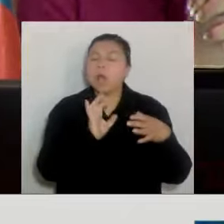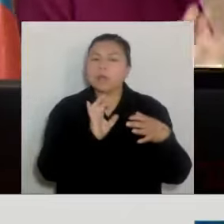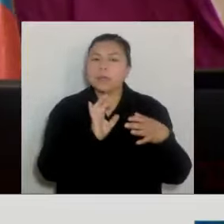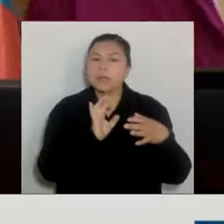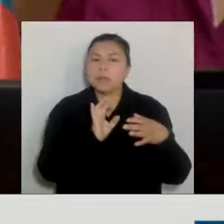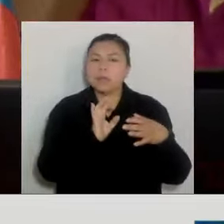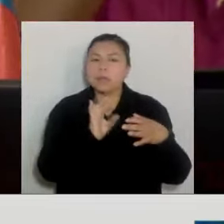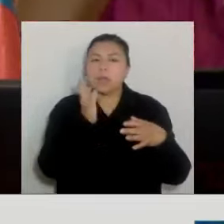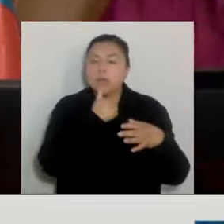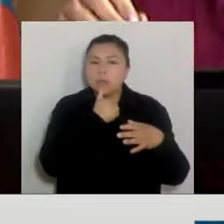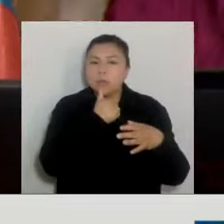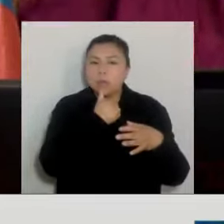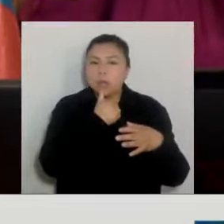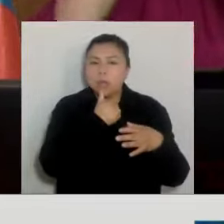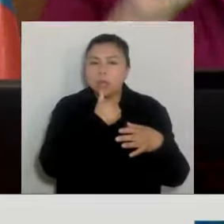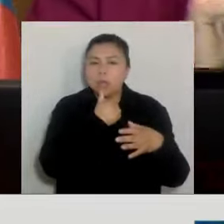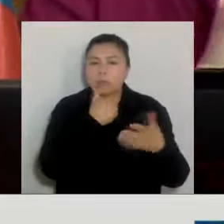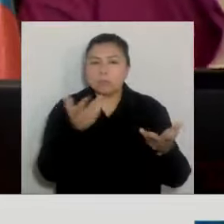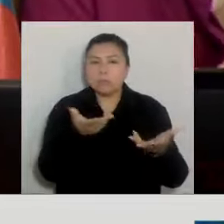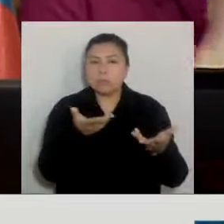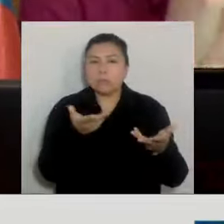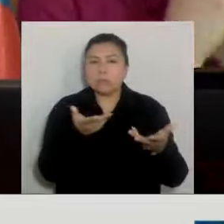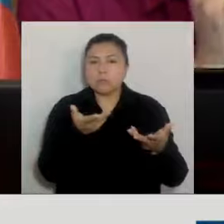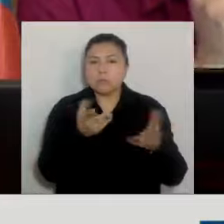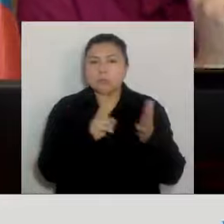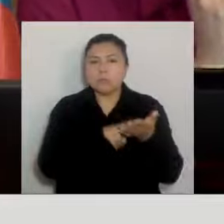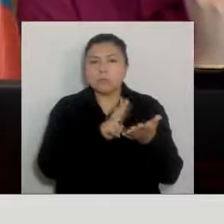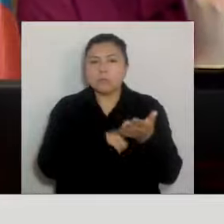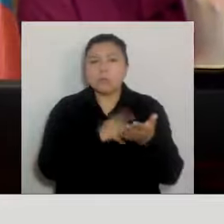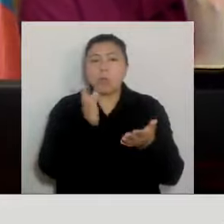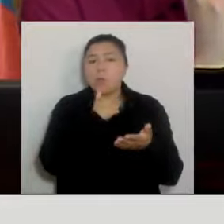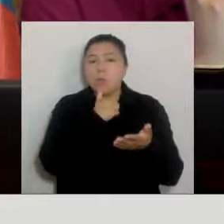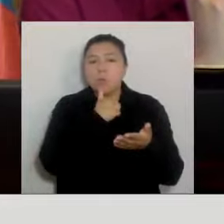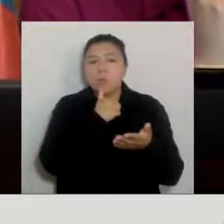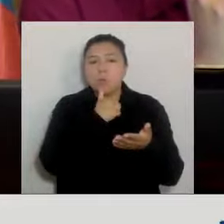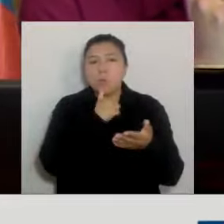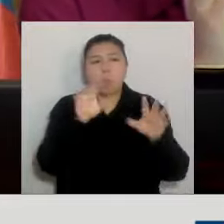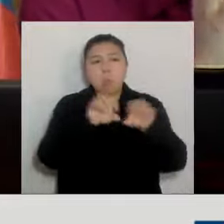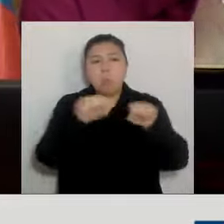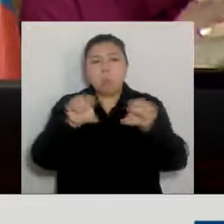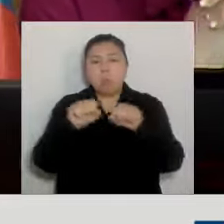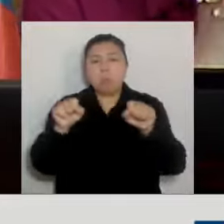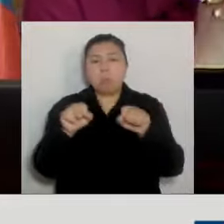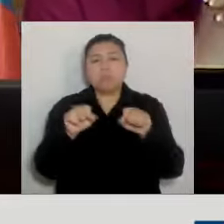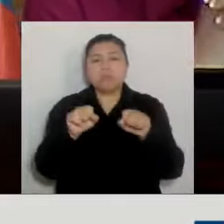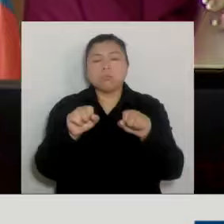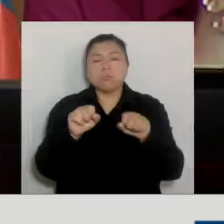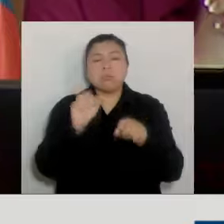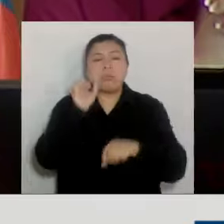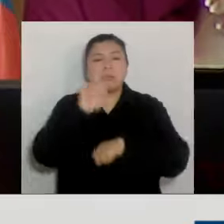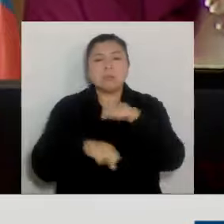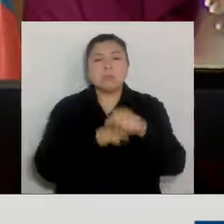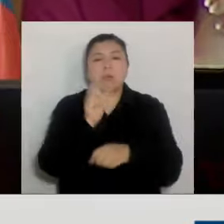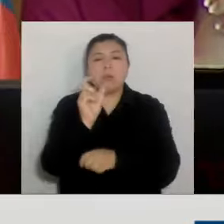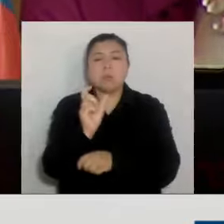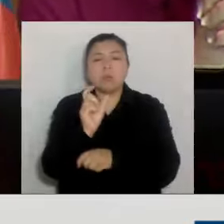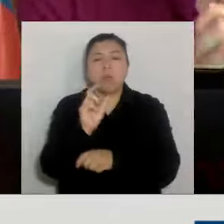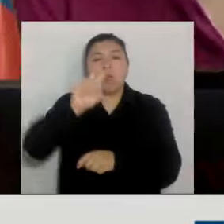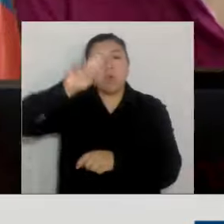existe o en realidad no existe ningún tipo de consenso ni es aceptado el término eh comillas